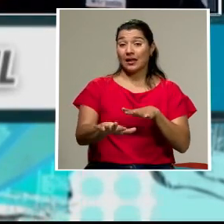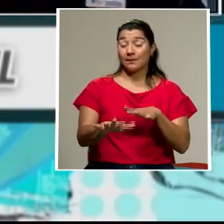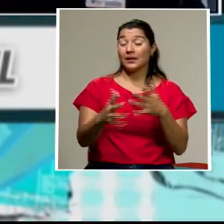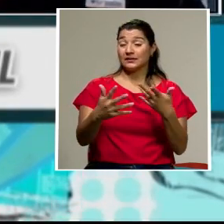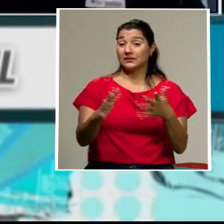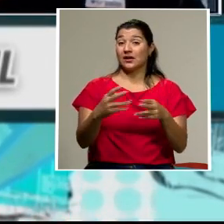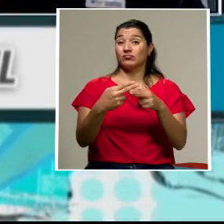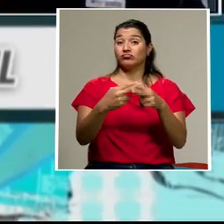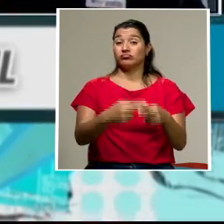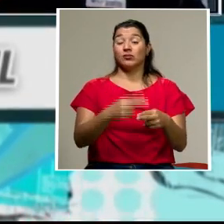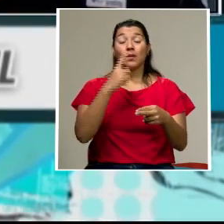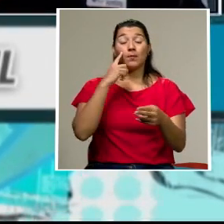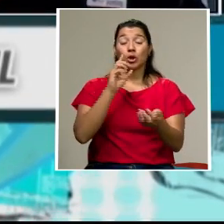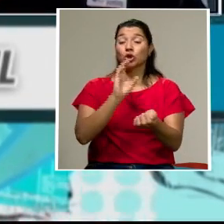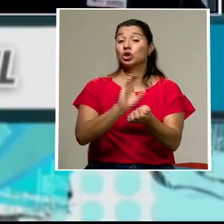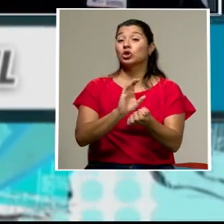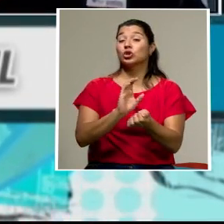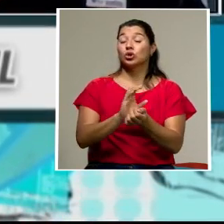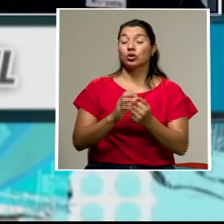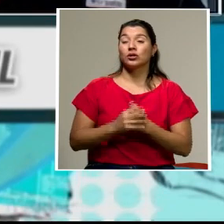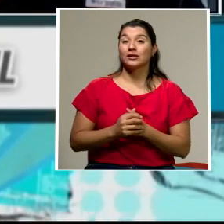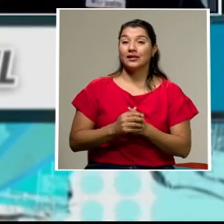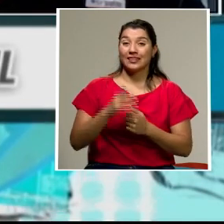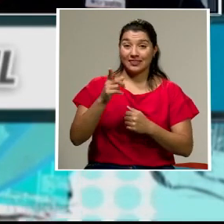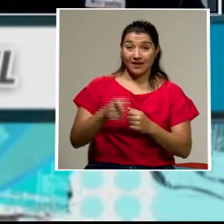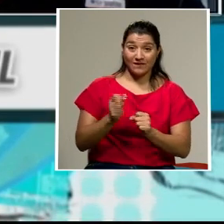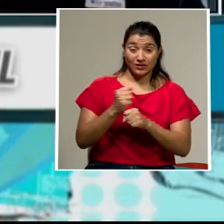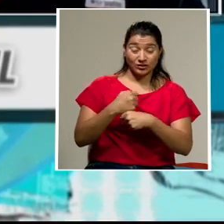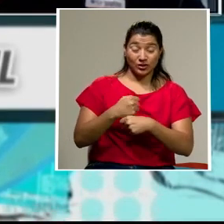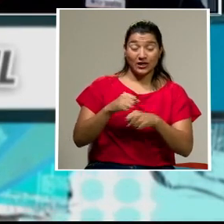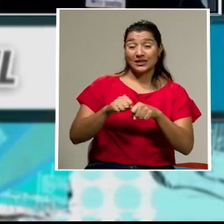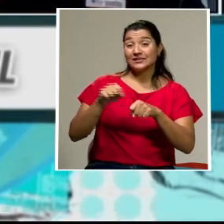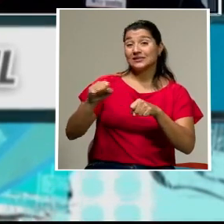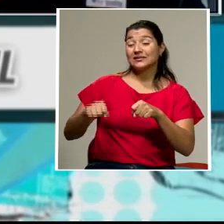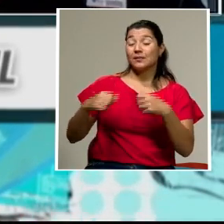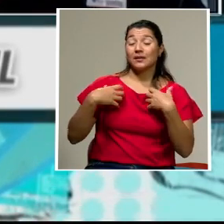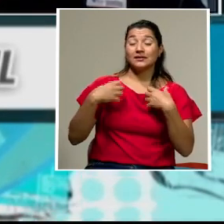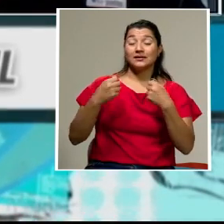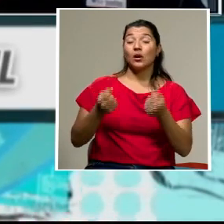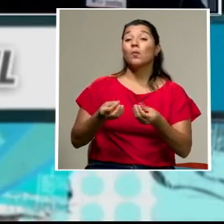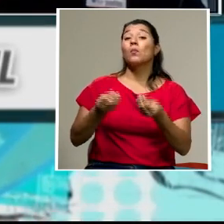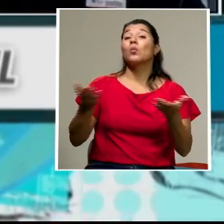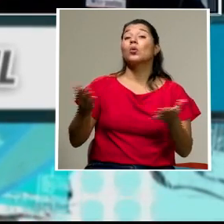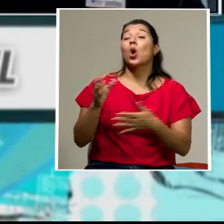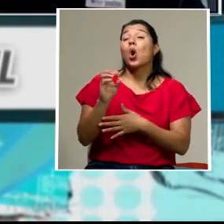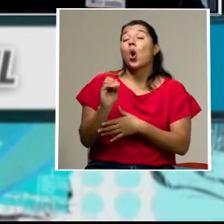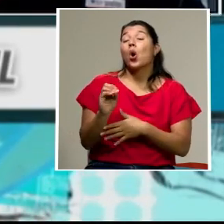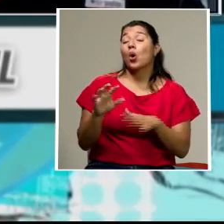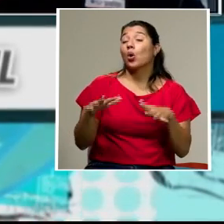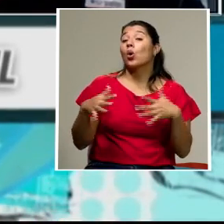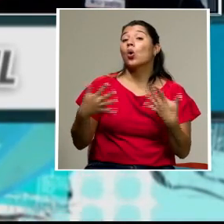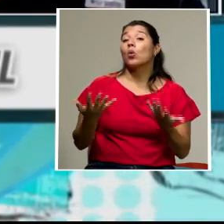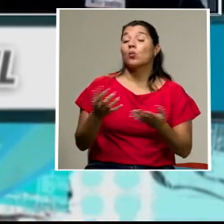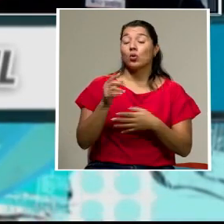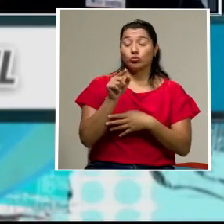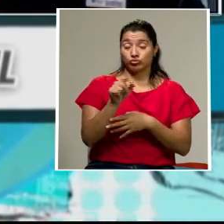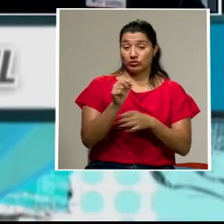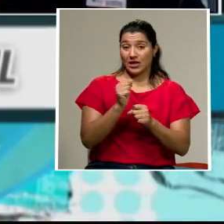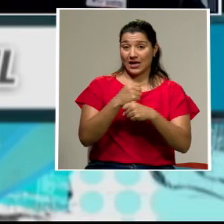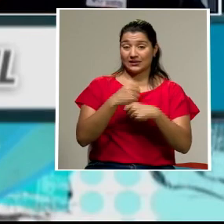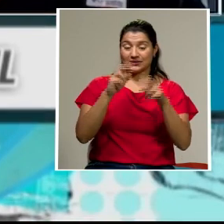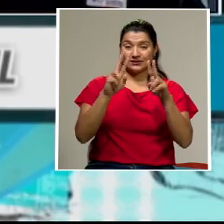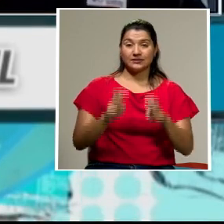¿se realizaría en el sistema de salud público o cómo se harían estas